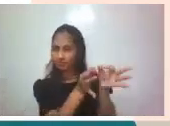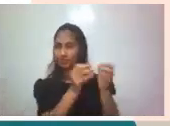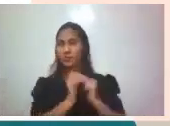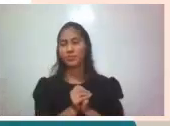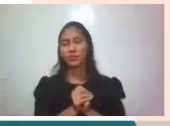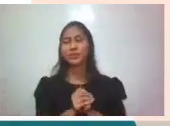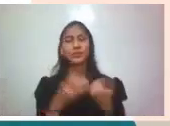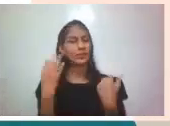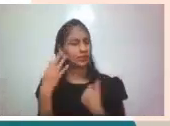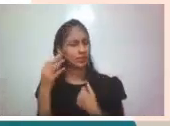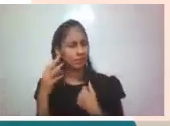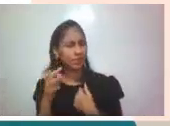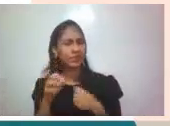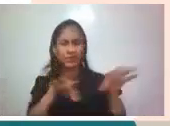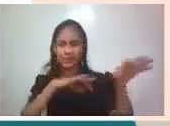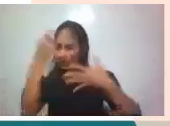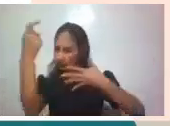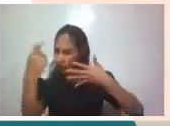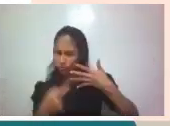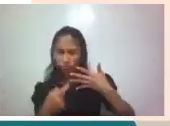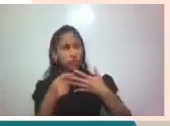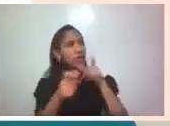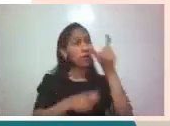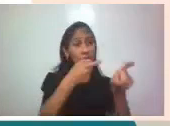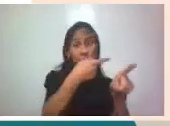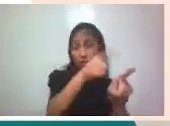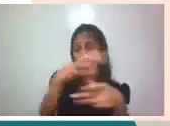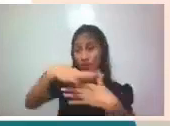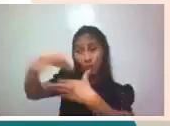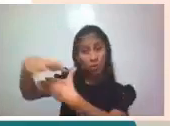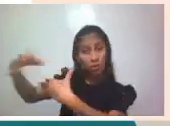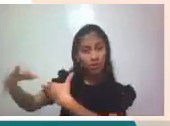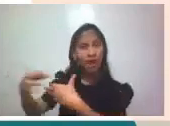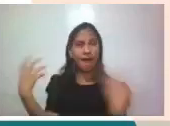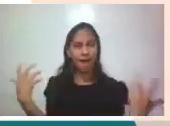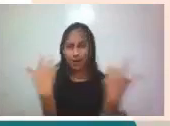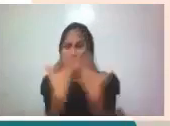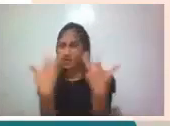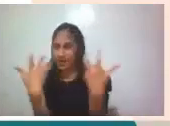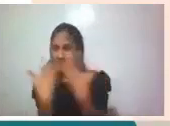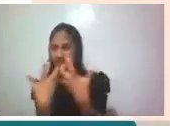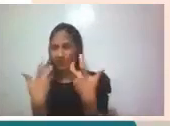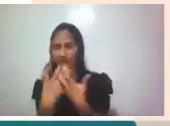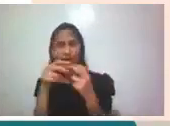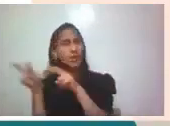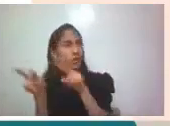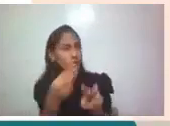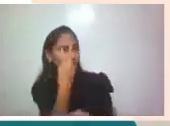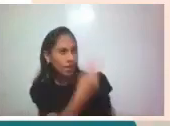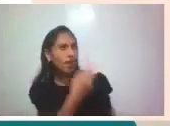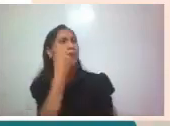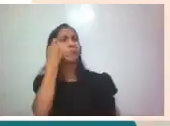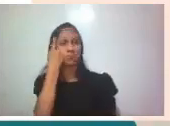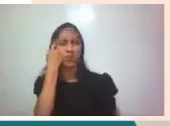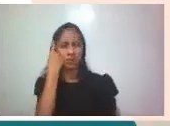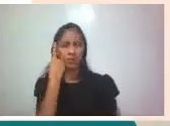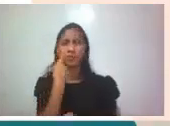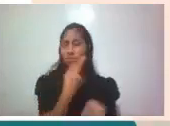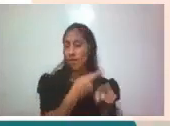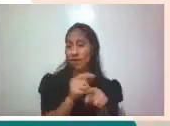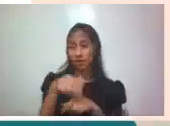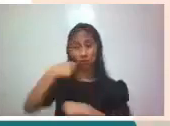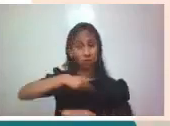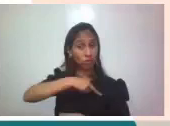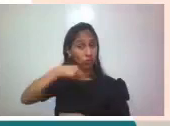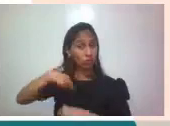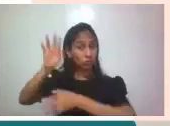adaptación continua a las distintas realidades para poder tener las mejores herramientas de llegada a los distintos públicos a quienes